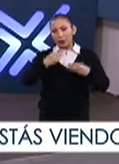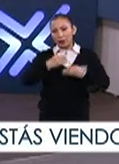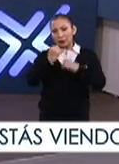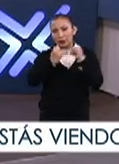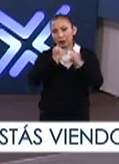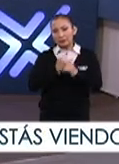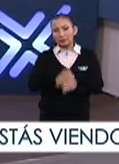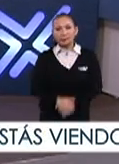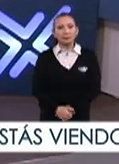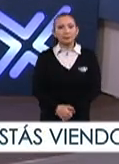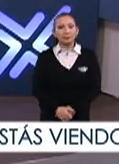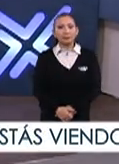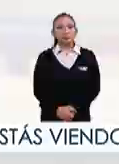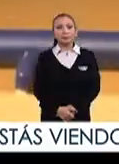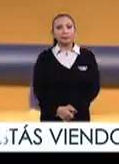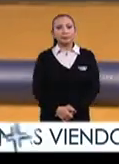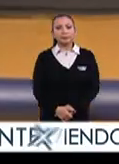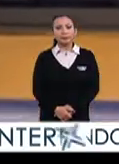Universidad del Pedregal.